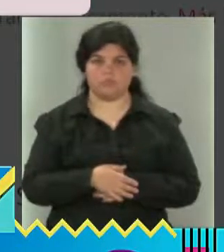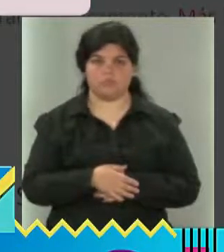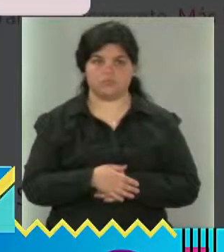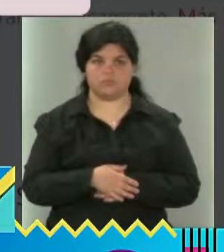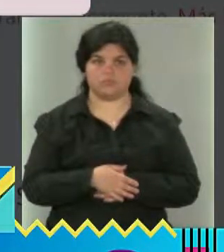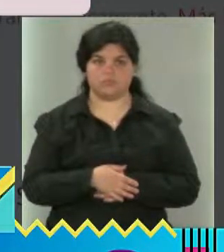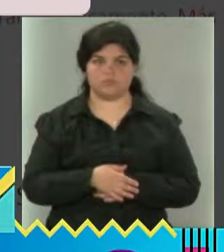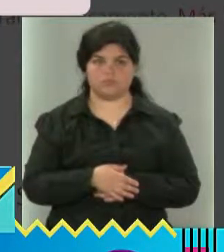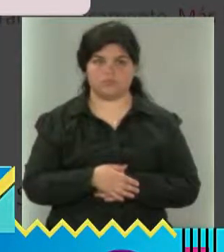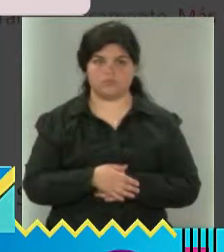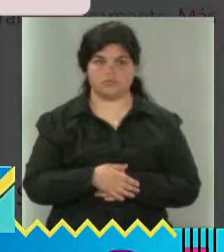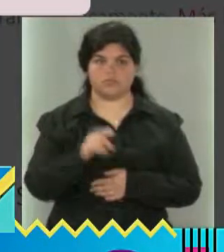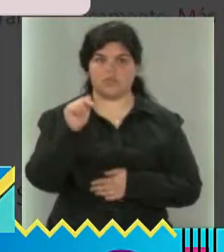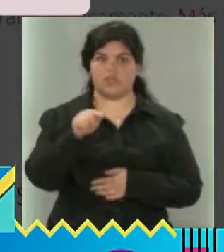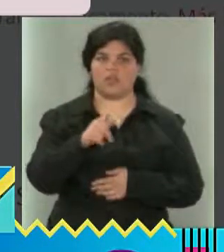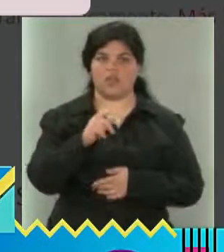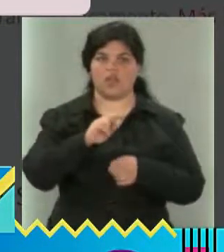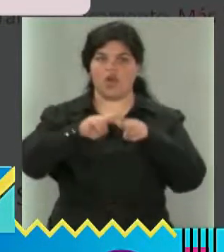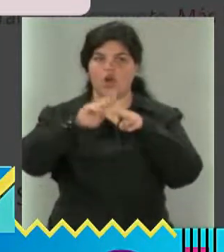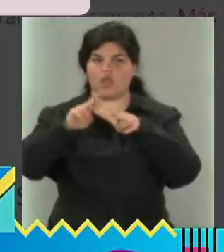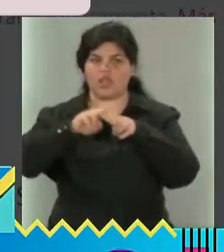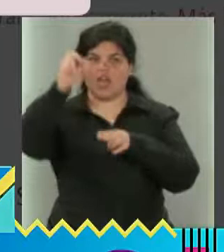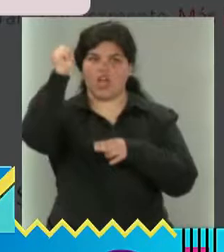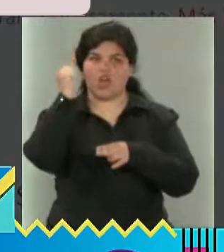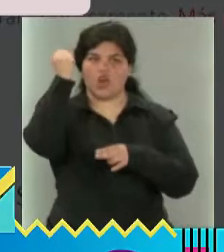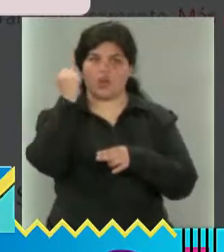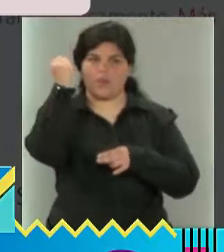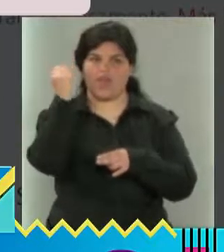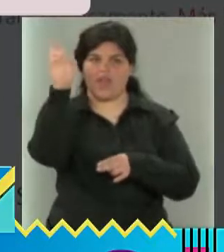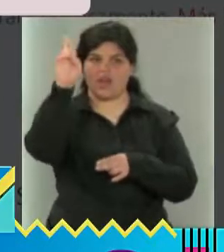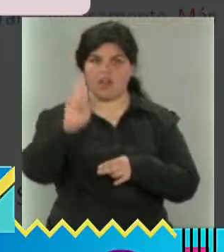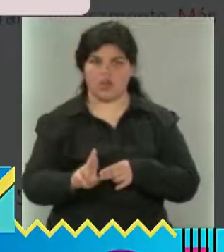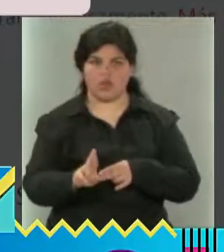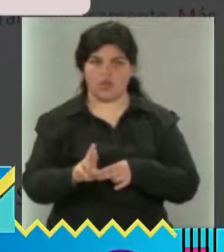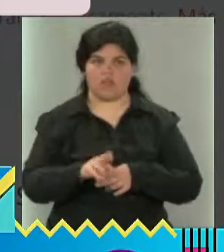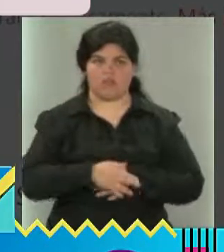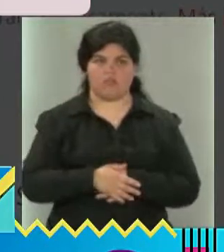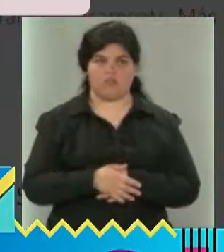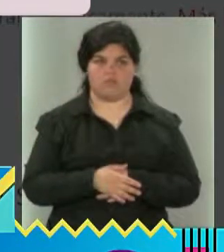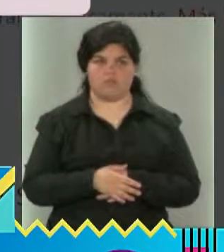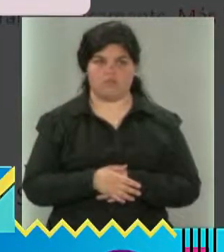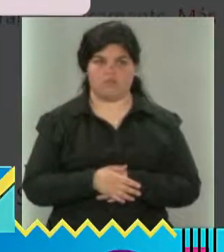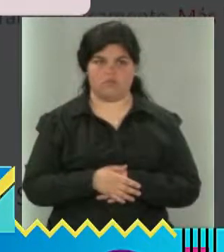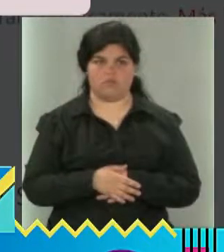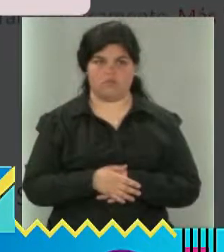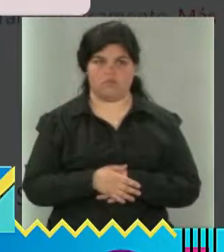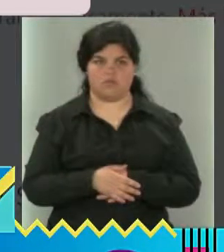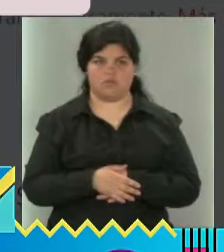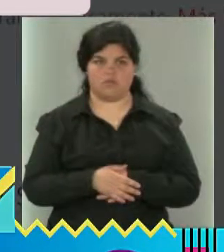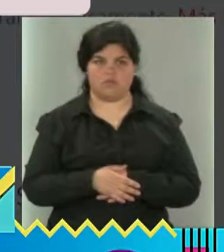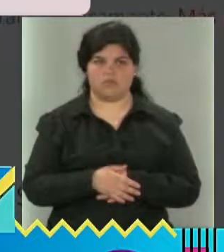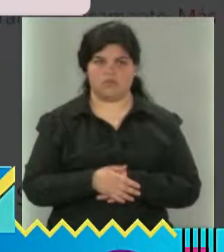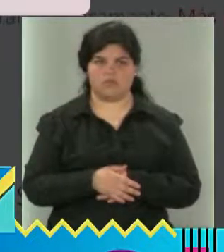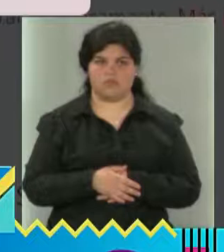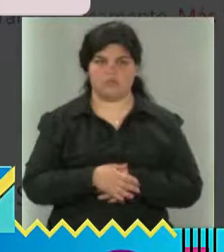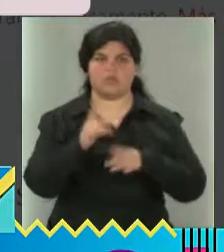corregimos entonces esto de economía regional, ¿sí? Por rural, y ya podemos tuitear entonces lo que dice Francisco Gómez, que